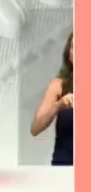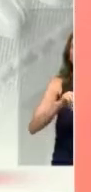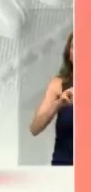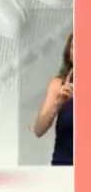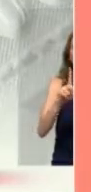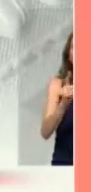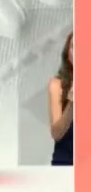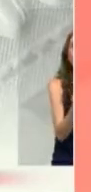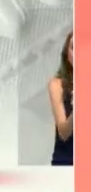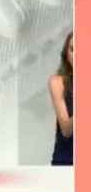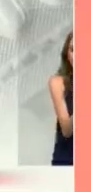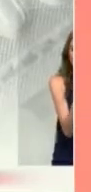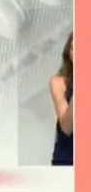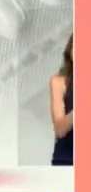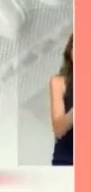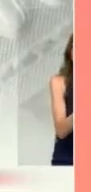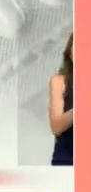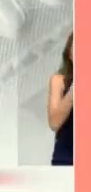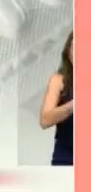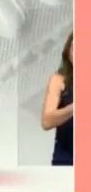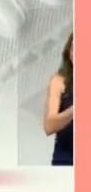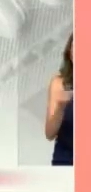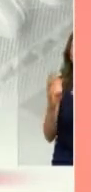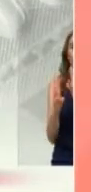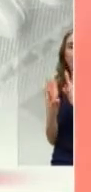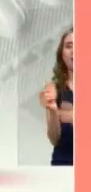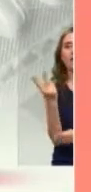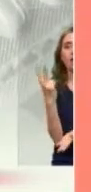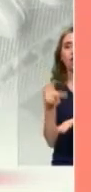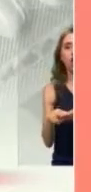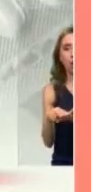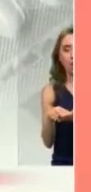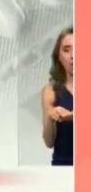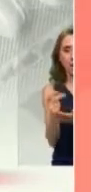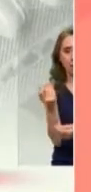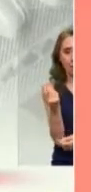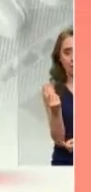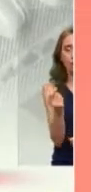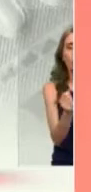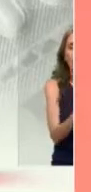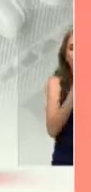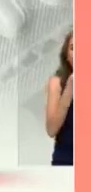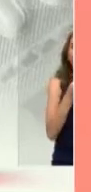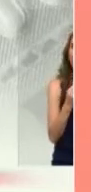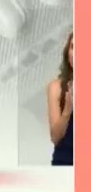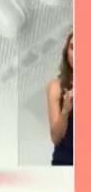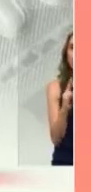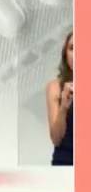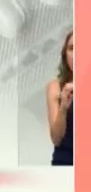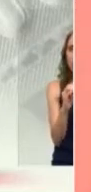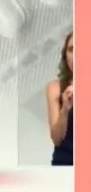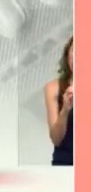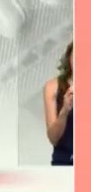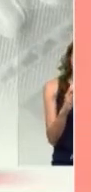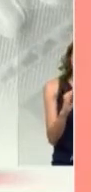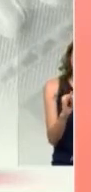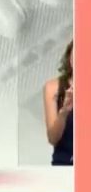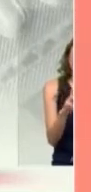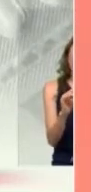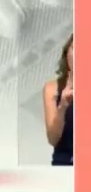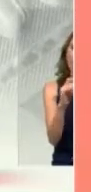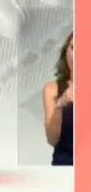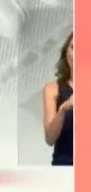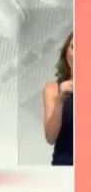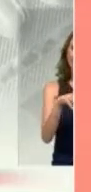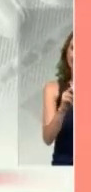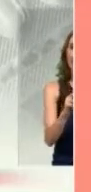farmacéuticos, generalmente para medicamentos de libre venta, que están en las góndolas, que uno los puede ver en todas las farmacias, en los almacenes,